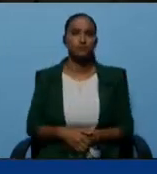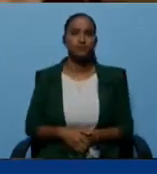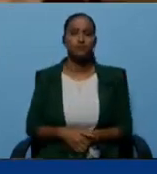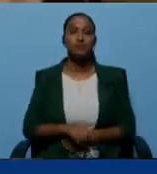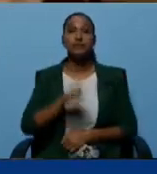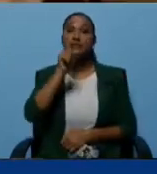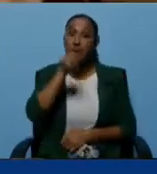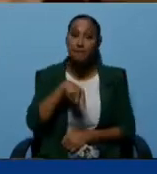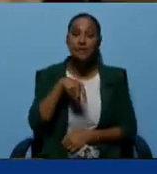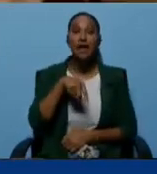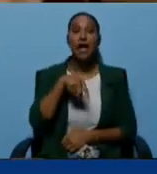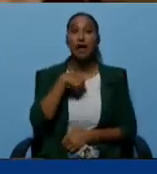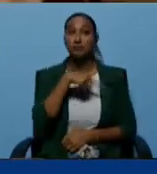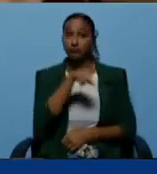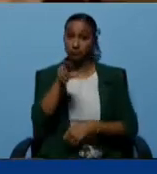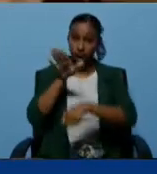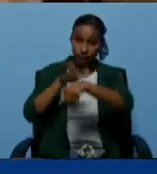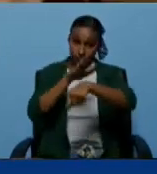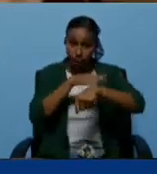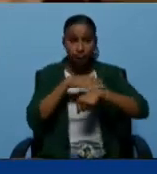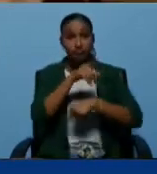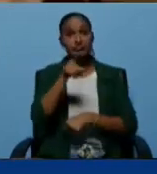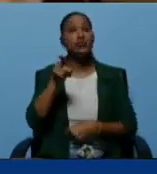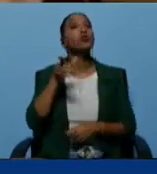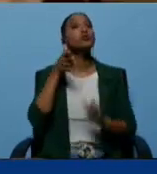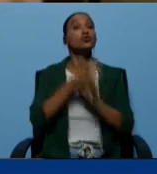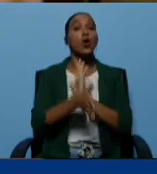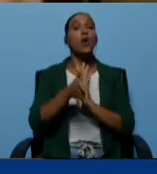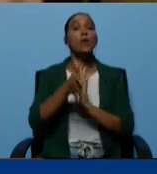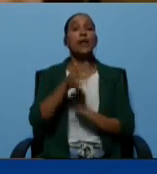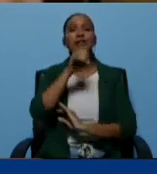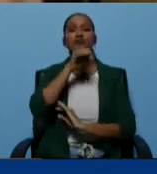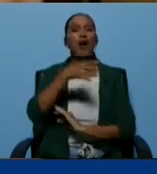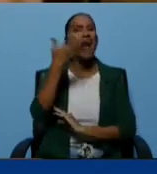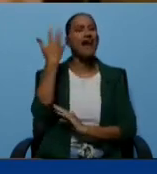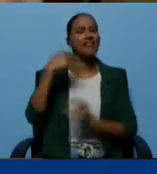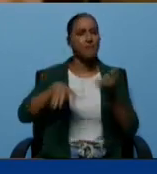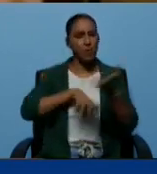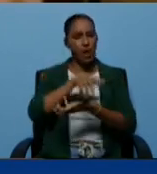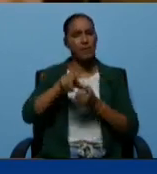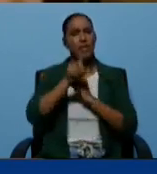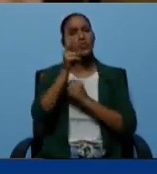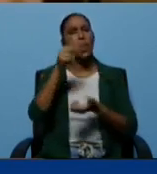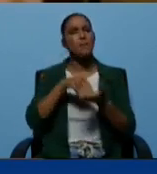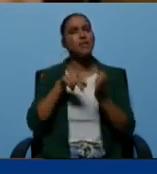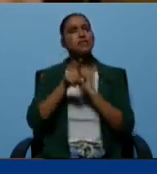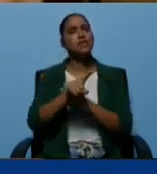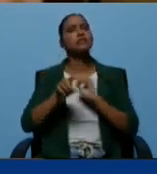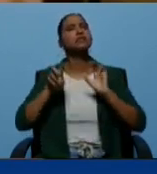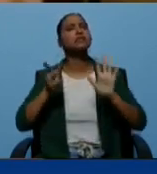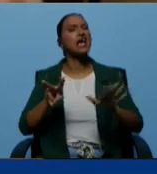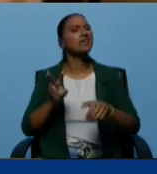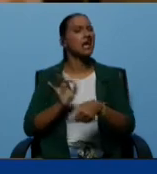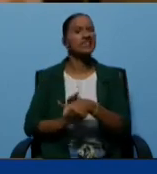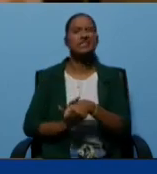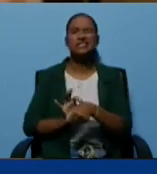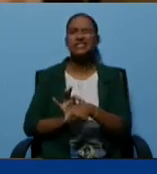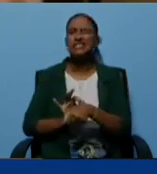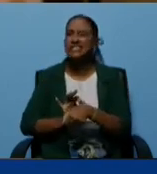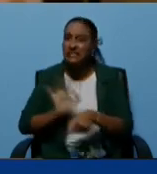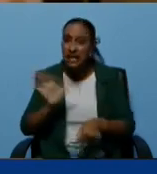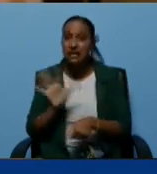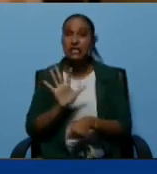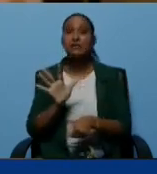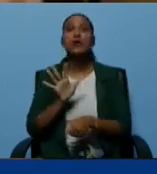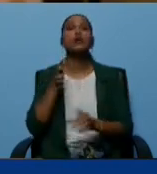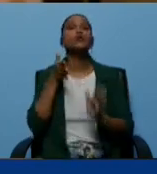que implicó casos emblemáticos en el 2017. Por ejemplo, el terrorífico episodio de crimen de odio